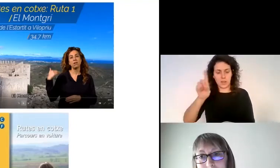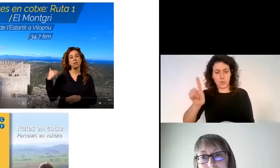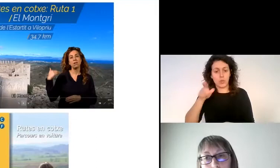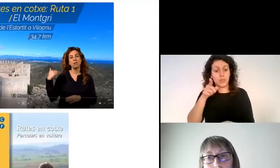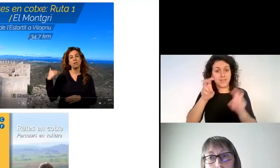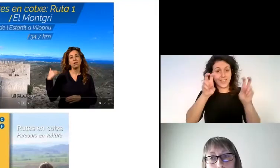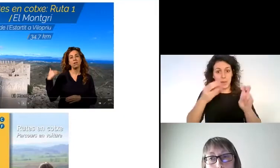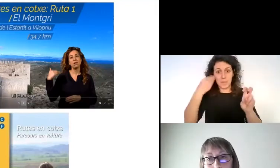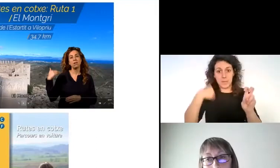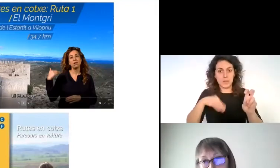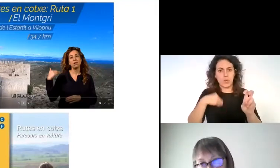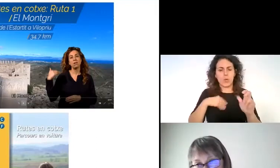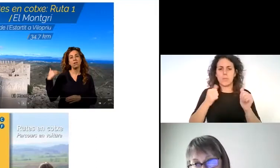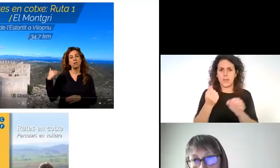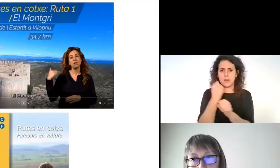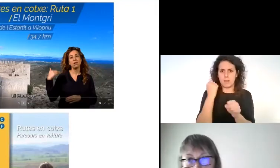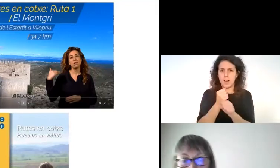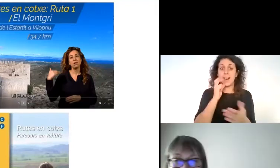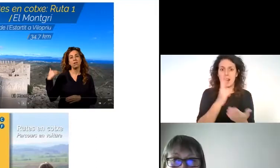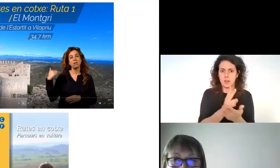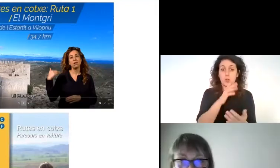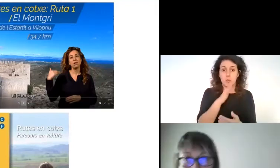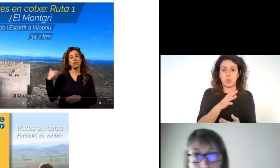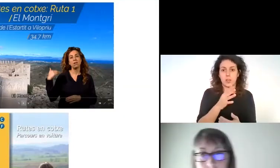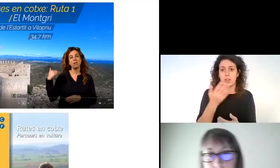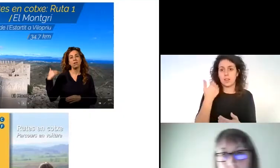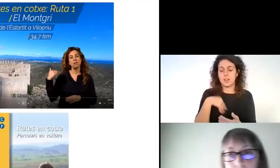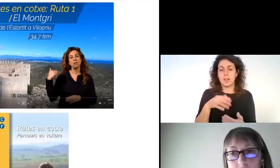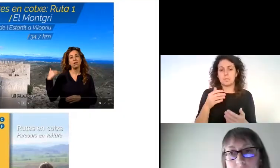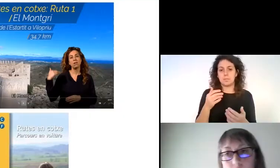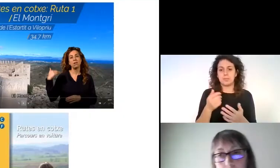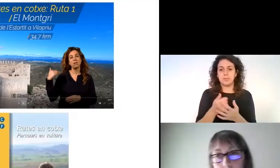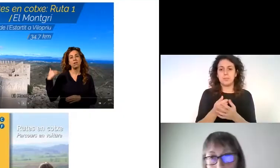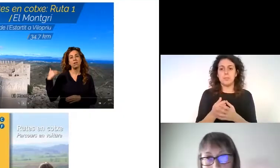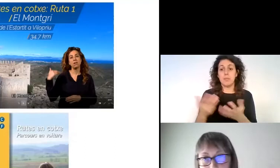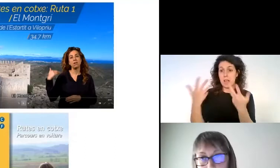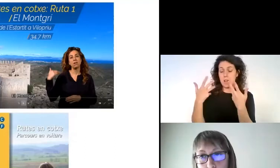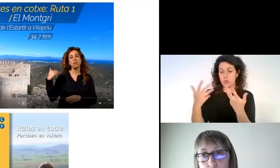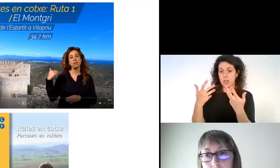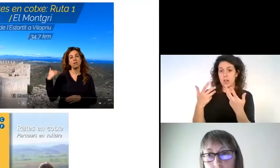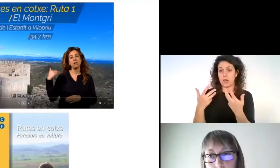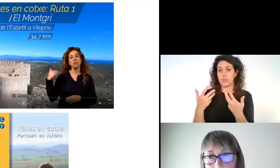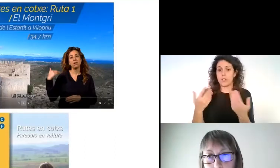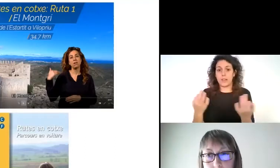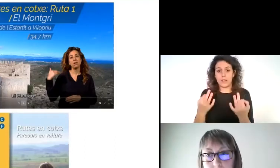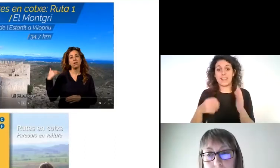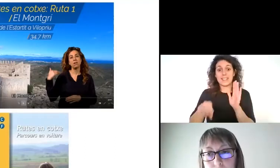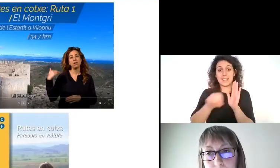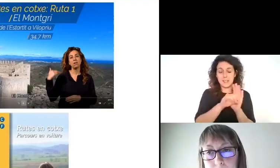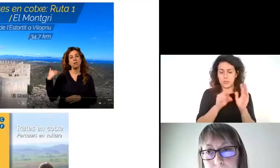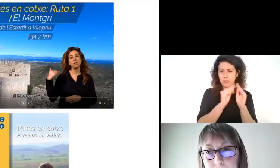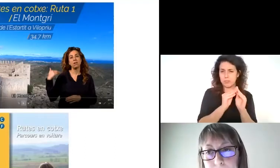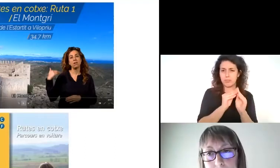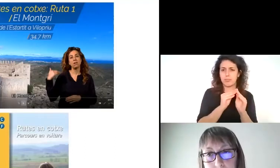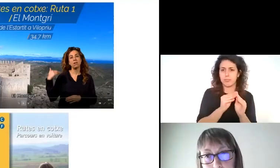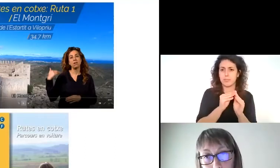a trabajarlo, porque nos consta, y así nos aconsejaron que no hiciéramos un sello